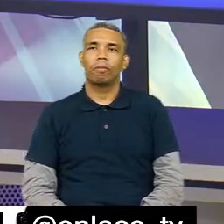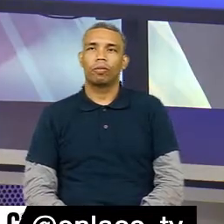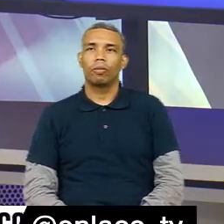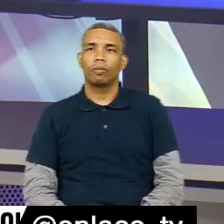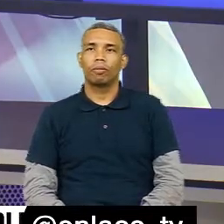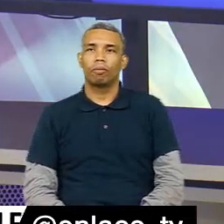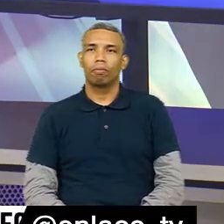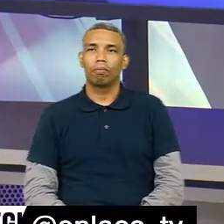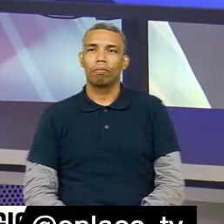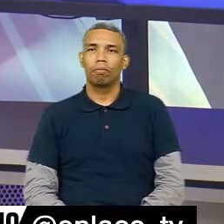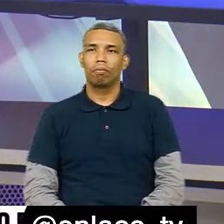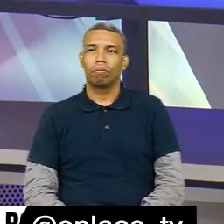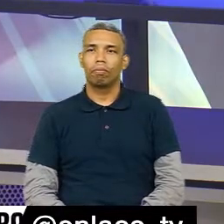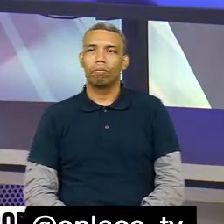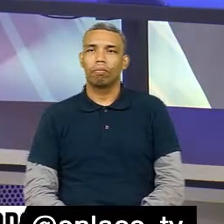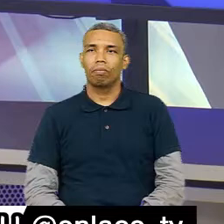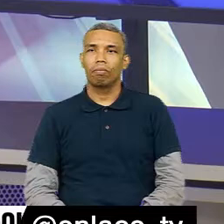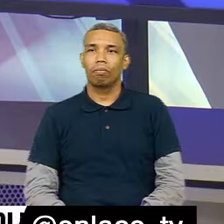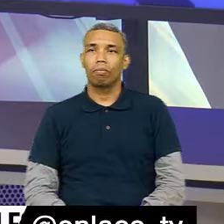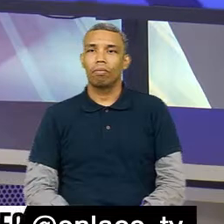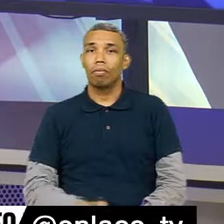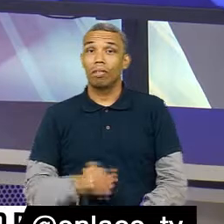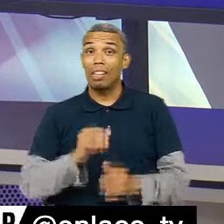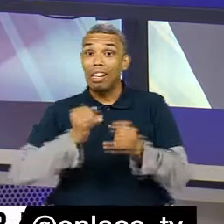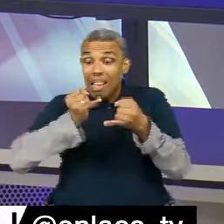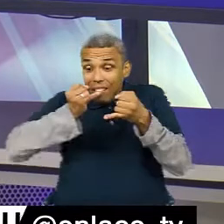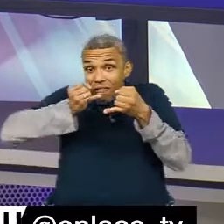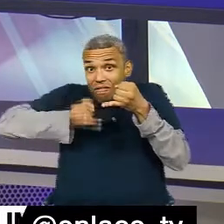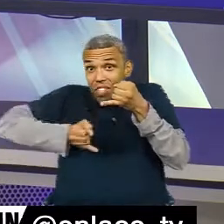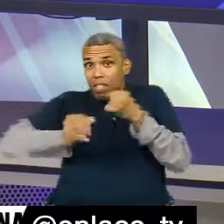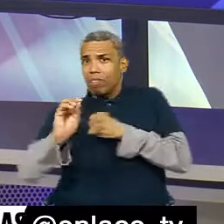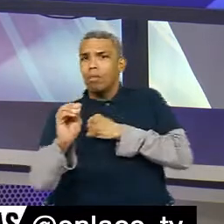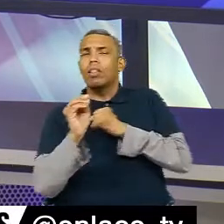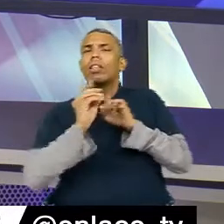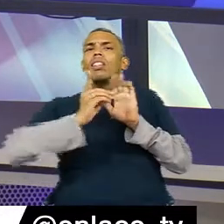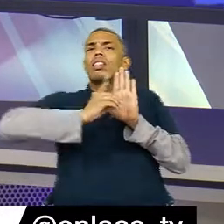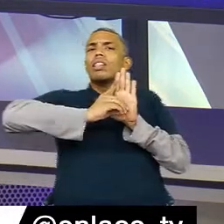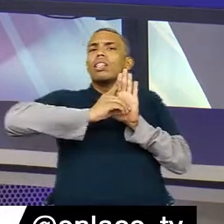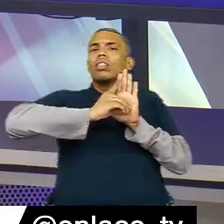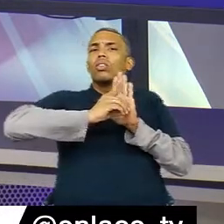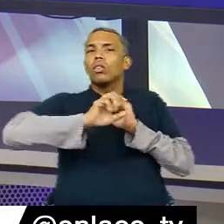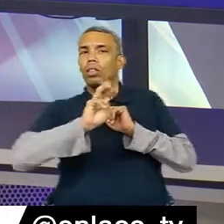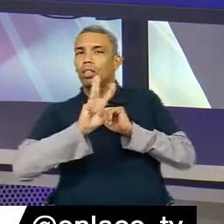Y tenemos el decreto de último minuto porque el decreto número 313 de este año,